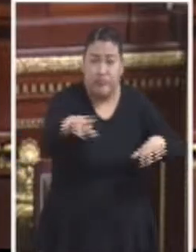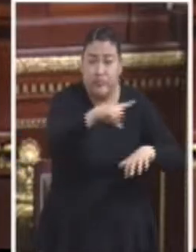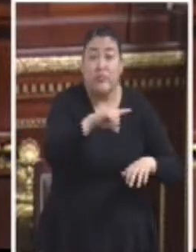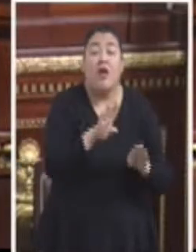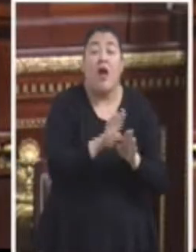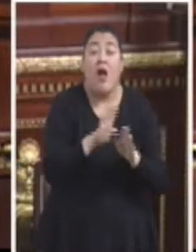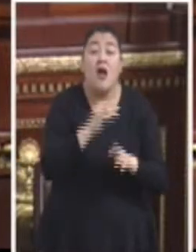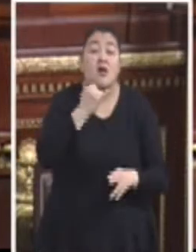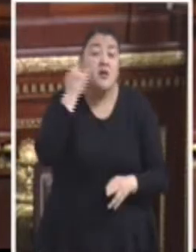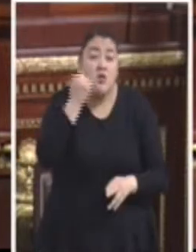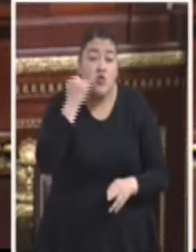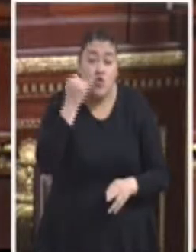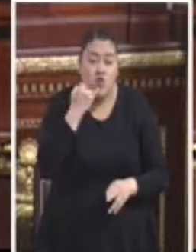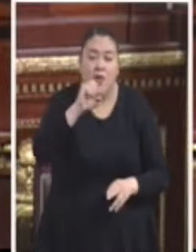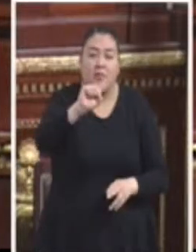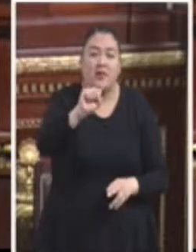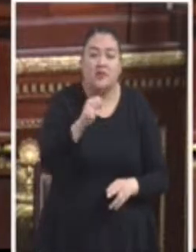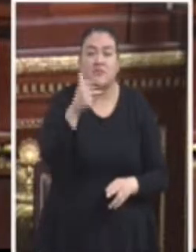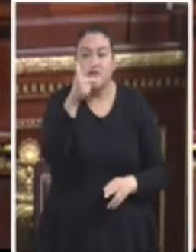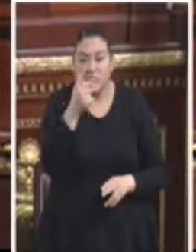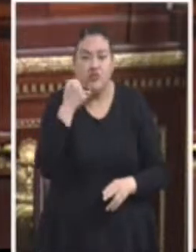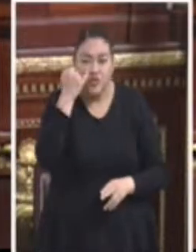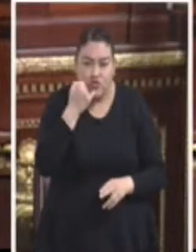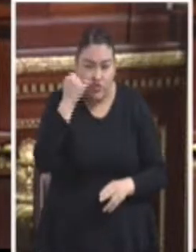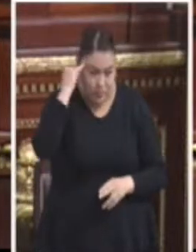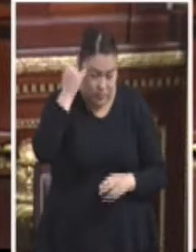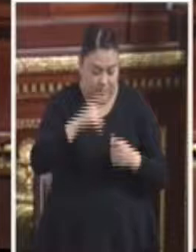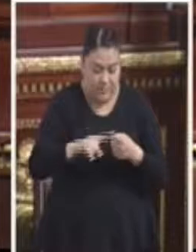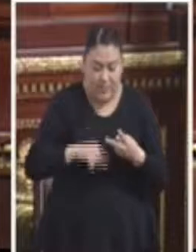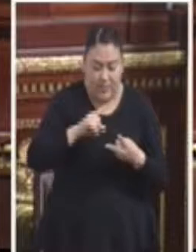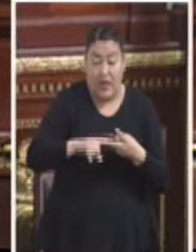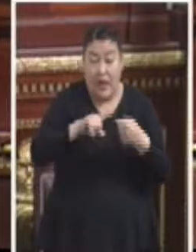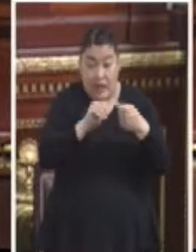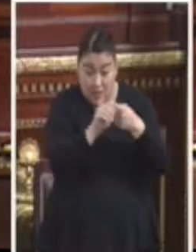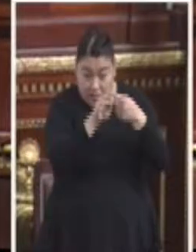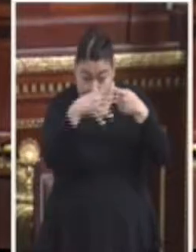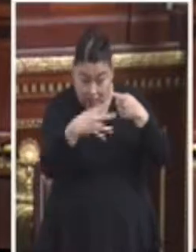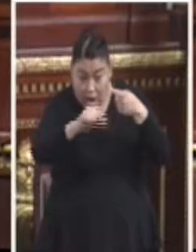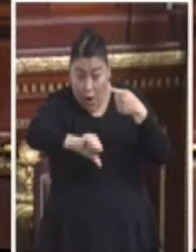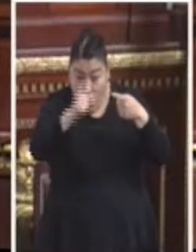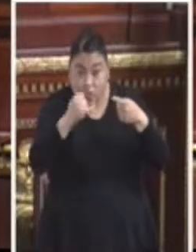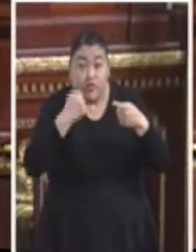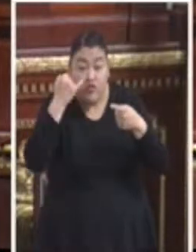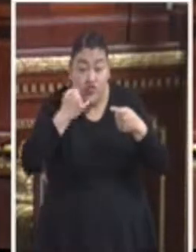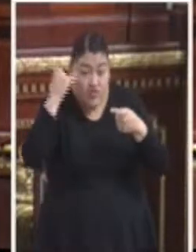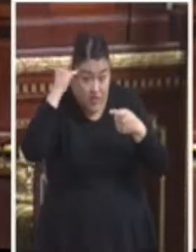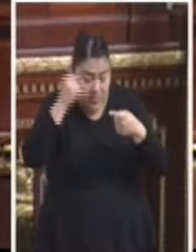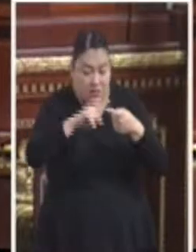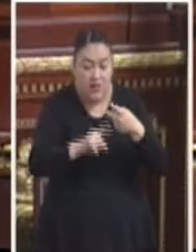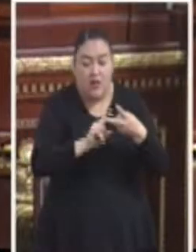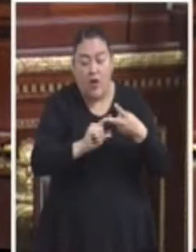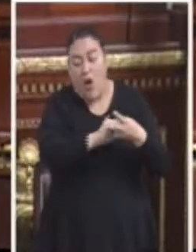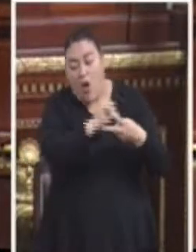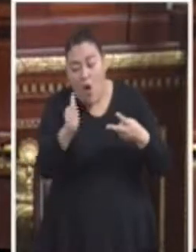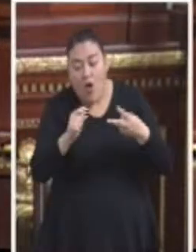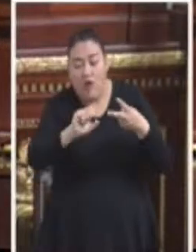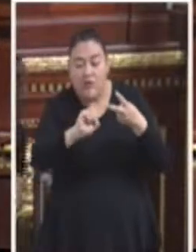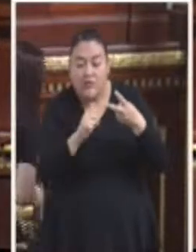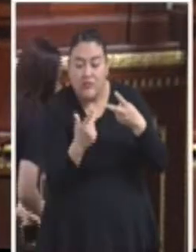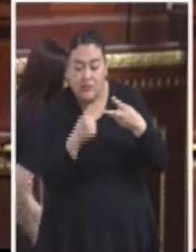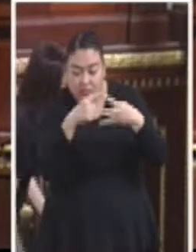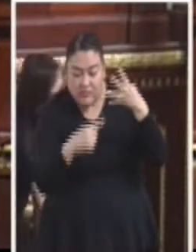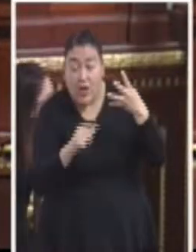sus 68 pueblos originarios, sus 11 familias lingüísticas con sus 68 agrupaciones